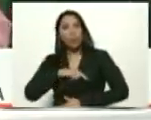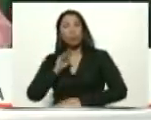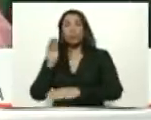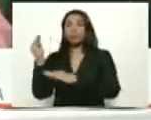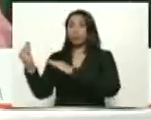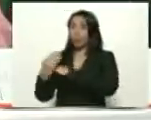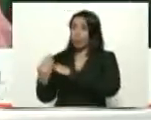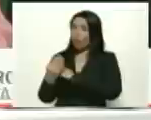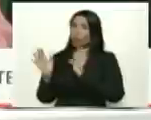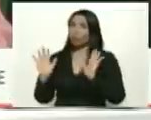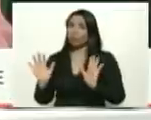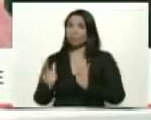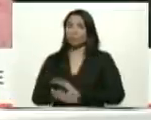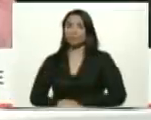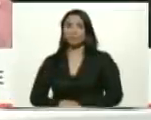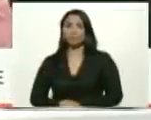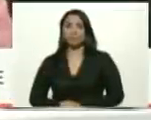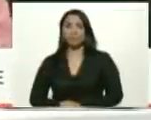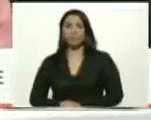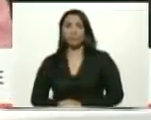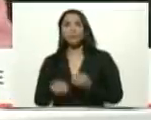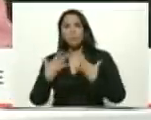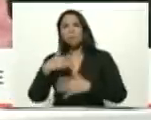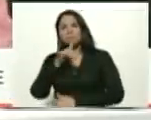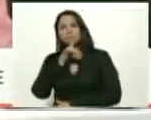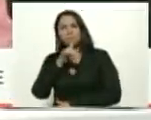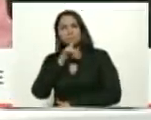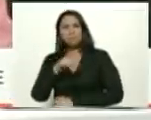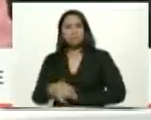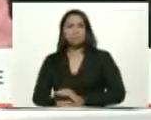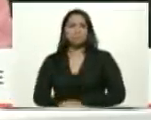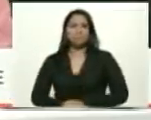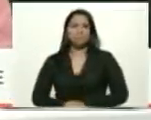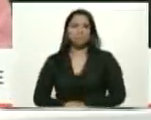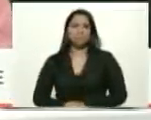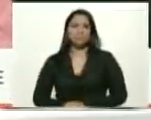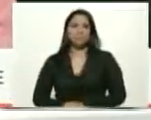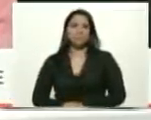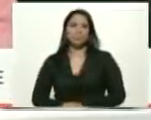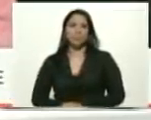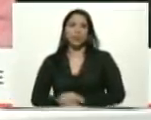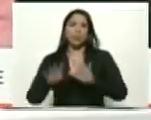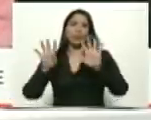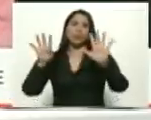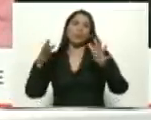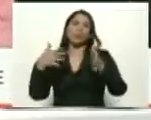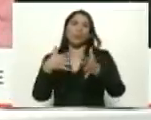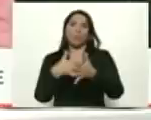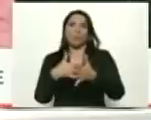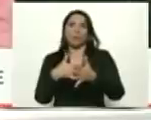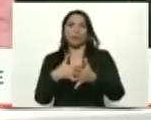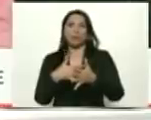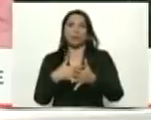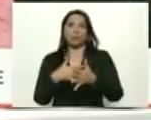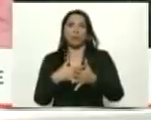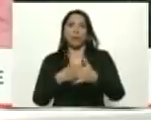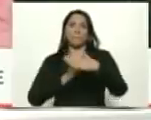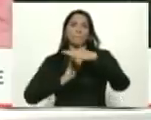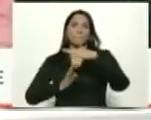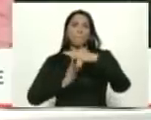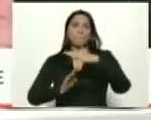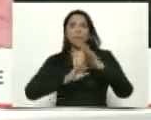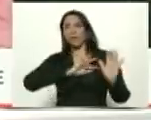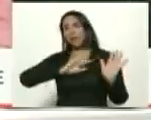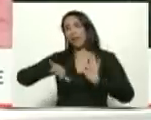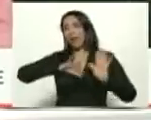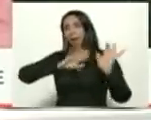cuidándonos. Hay buenas noticias, ya de los 9.000 migrantes venezolanos